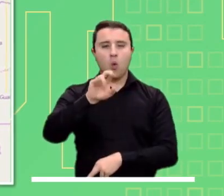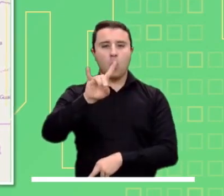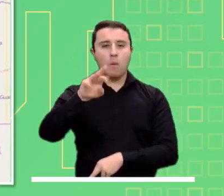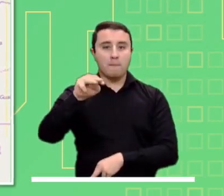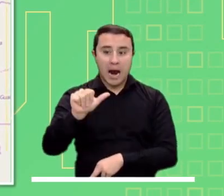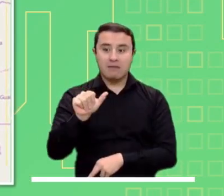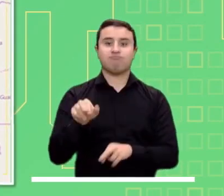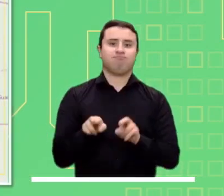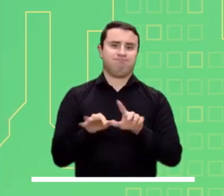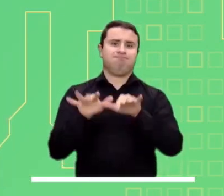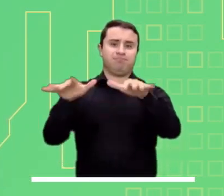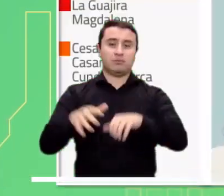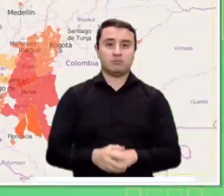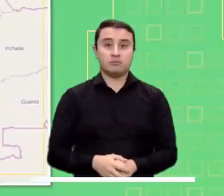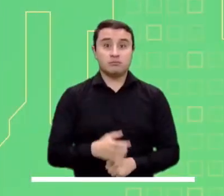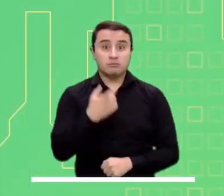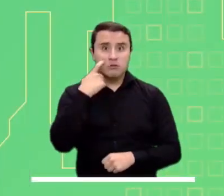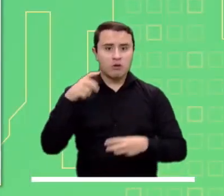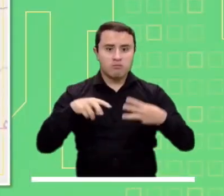río La Curuma.